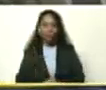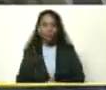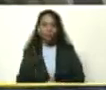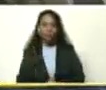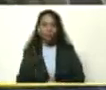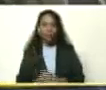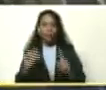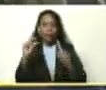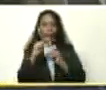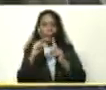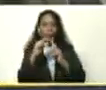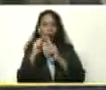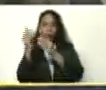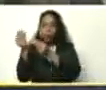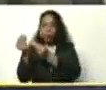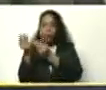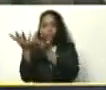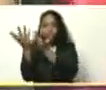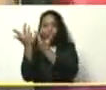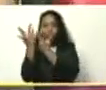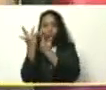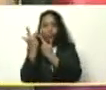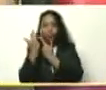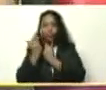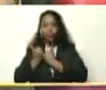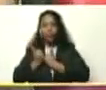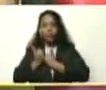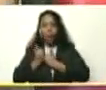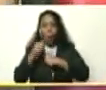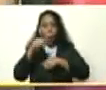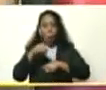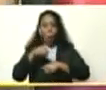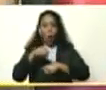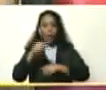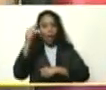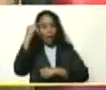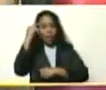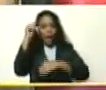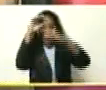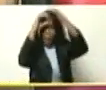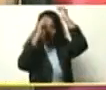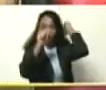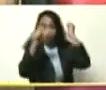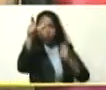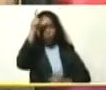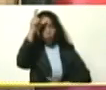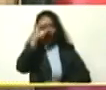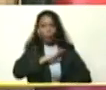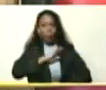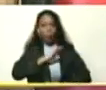las palabras que nos ha dado el día de hoy el embajador de Turquía